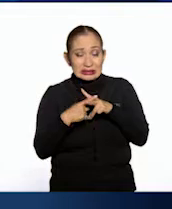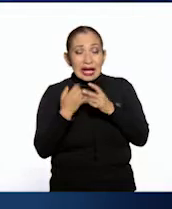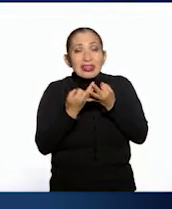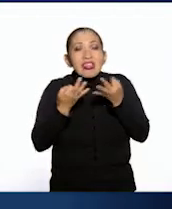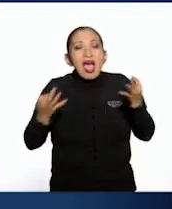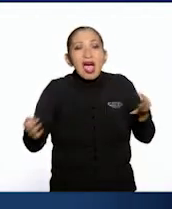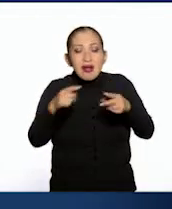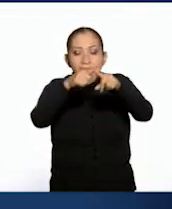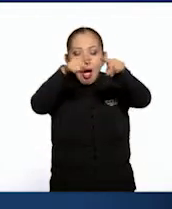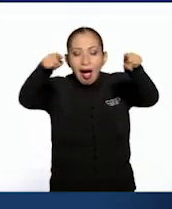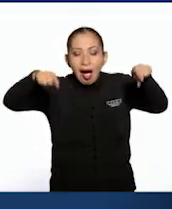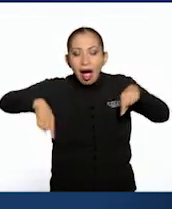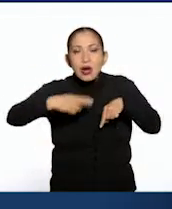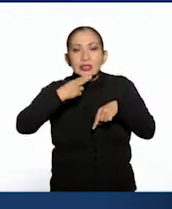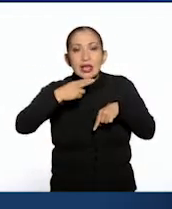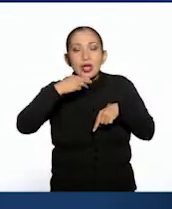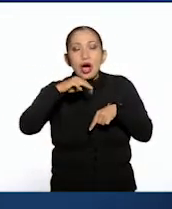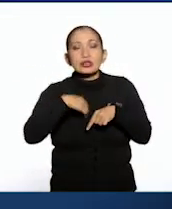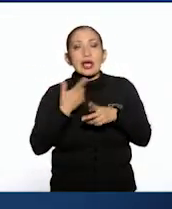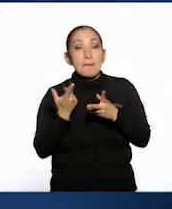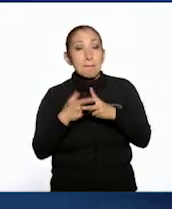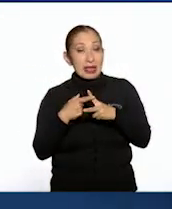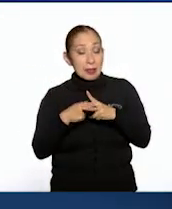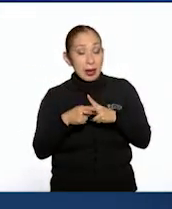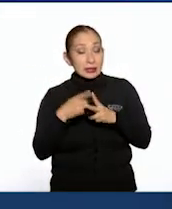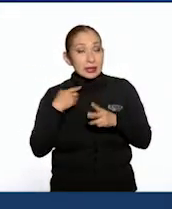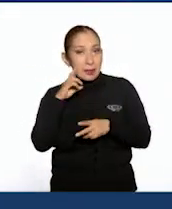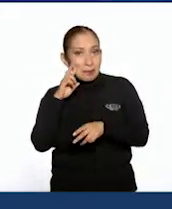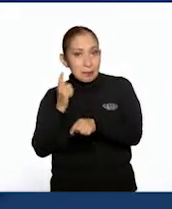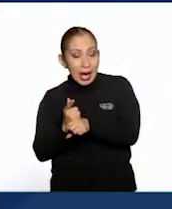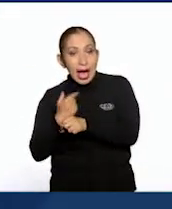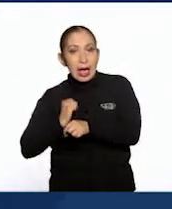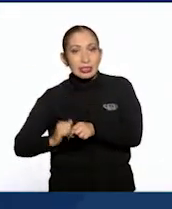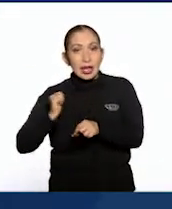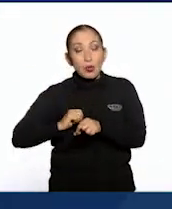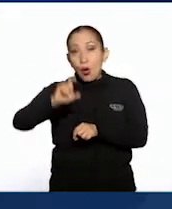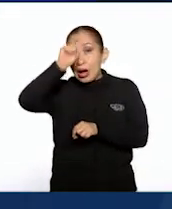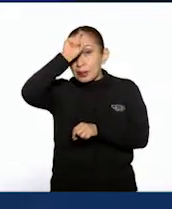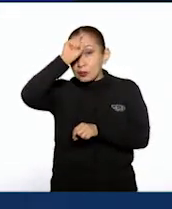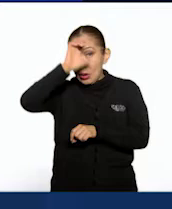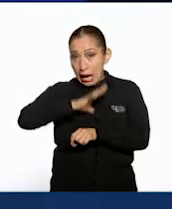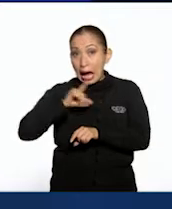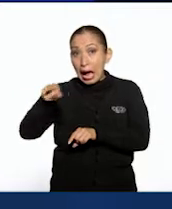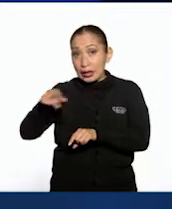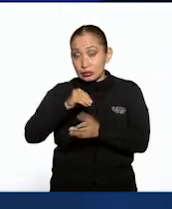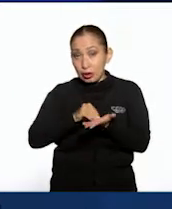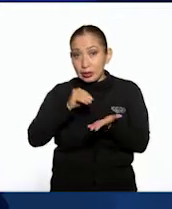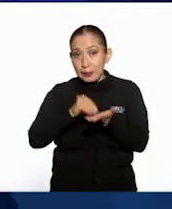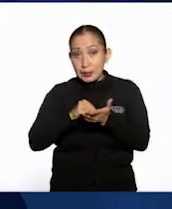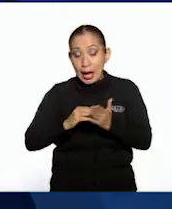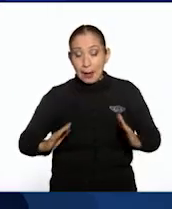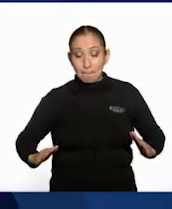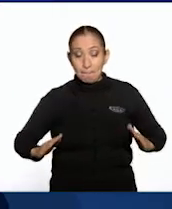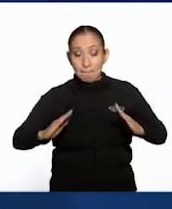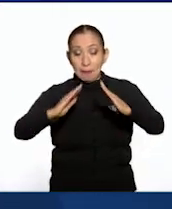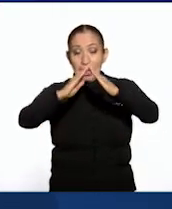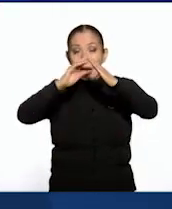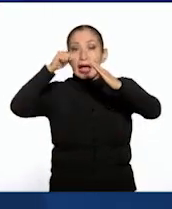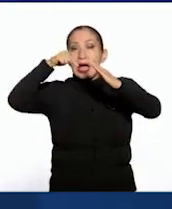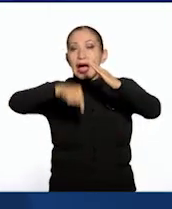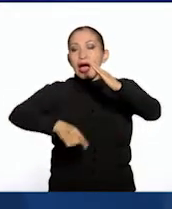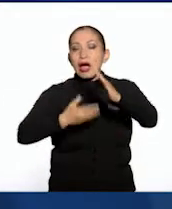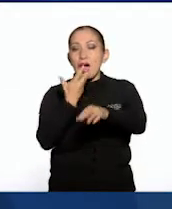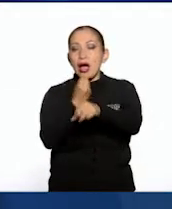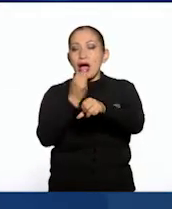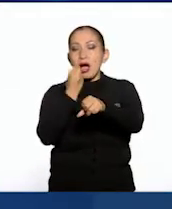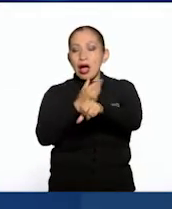terreno, utilizando medios matemáticos, se encuentra en el antiguo Egipto. La Gran Pirámide,